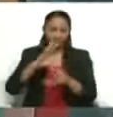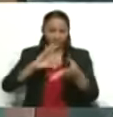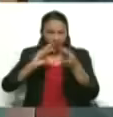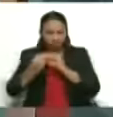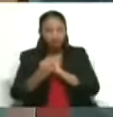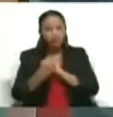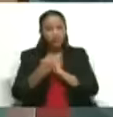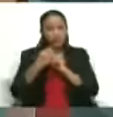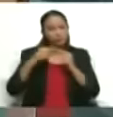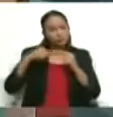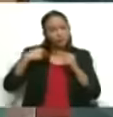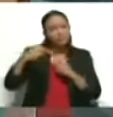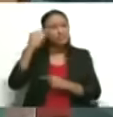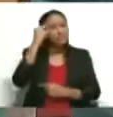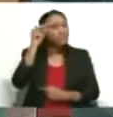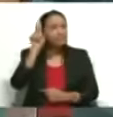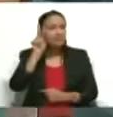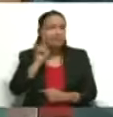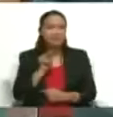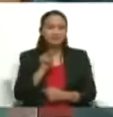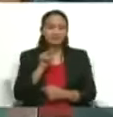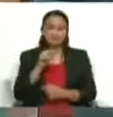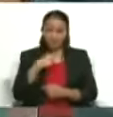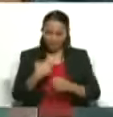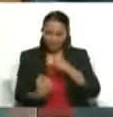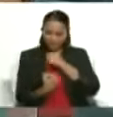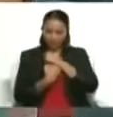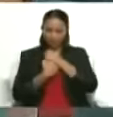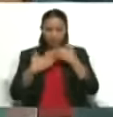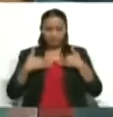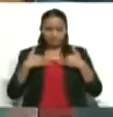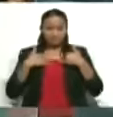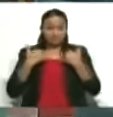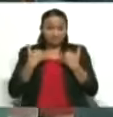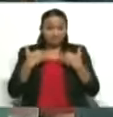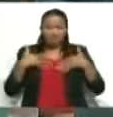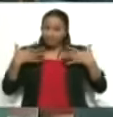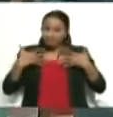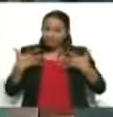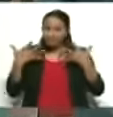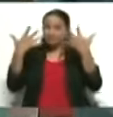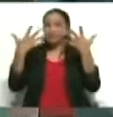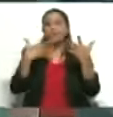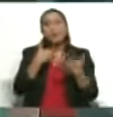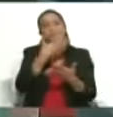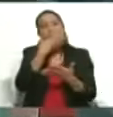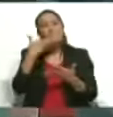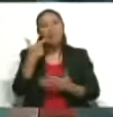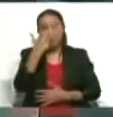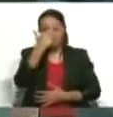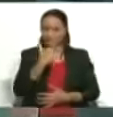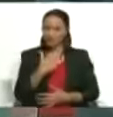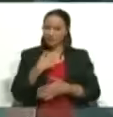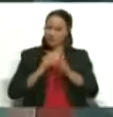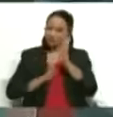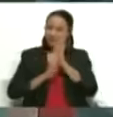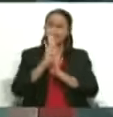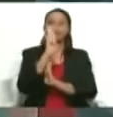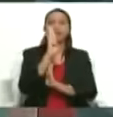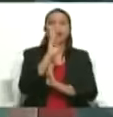en impulso. Impulso para la vida misma, impulso para ser mejor persona, para crecer y dar lo mejor de